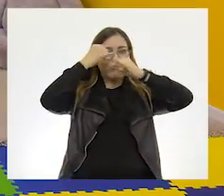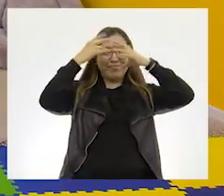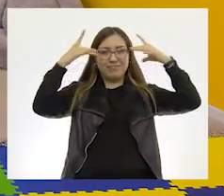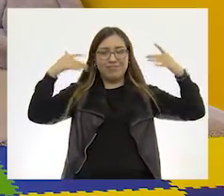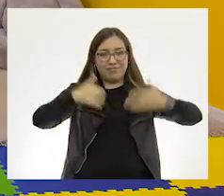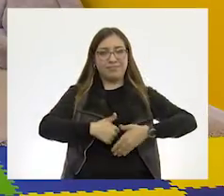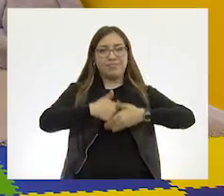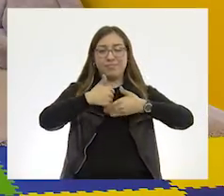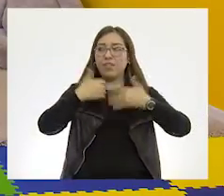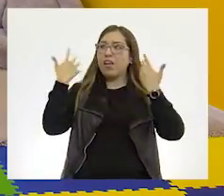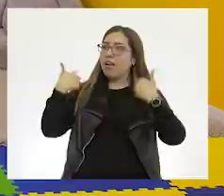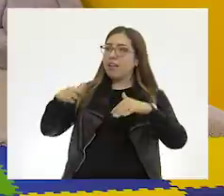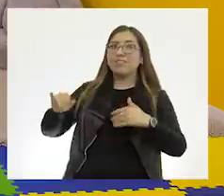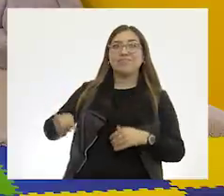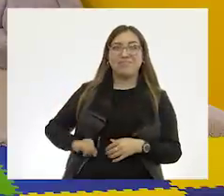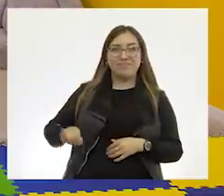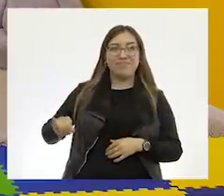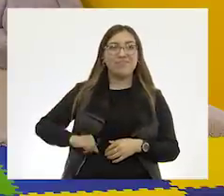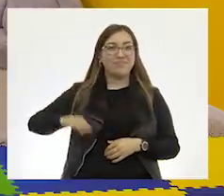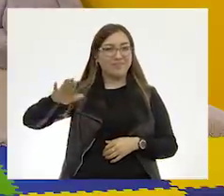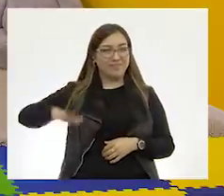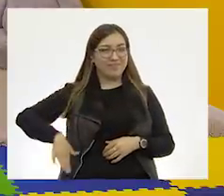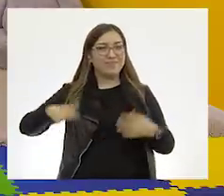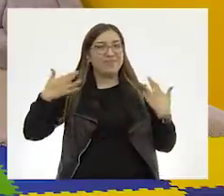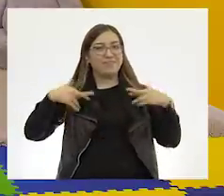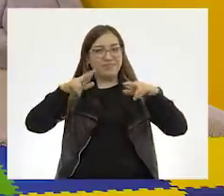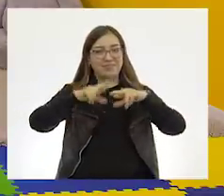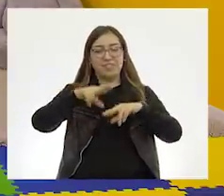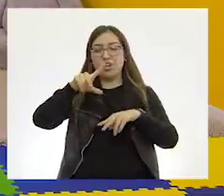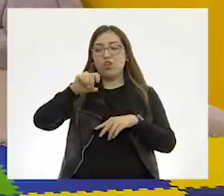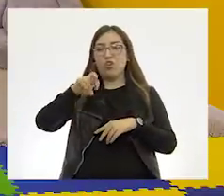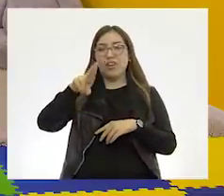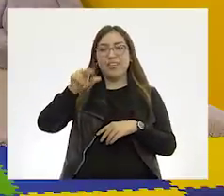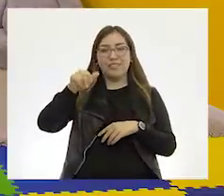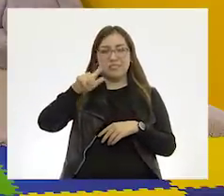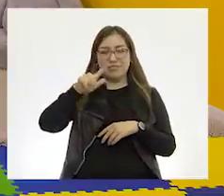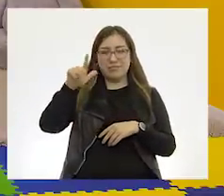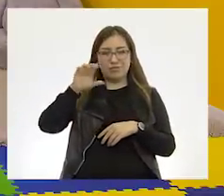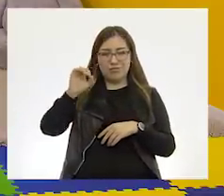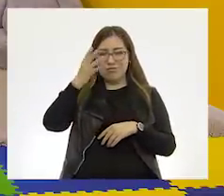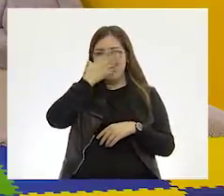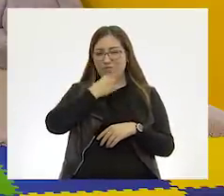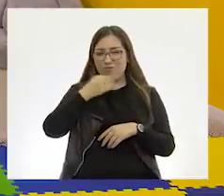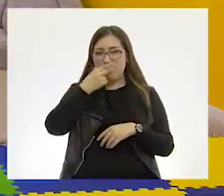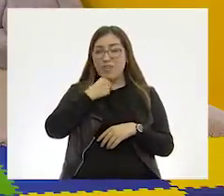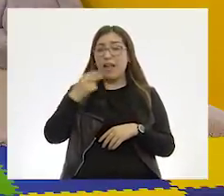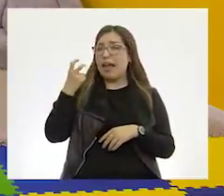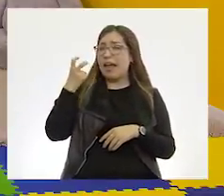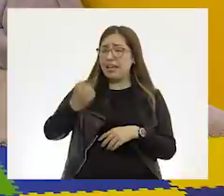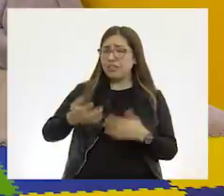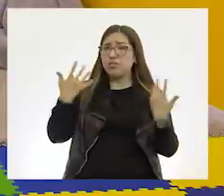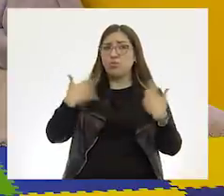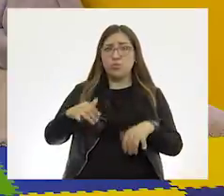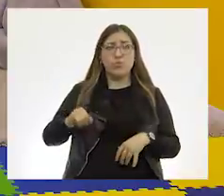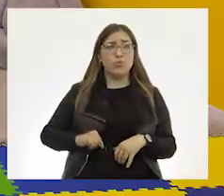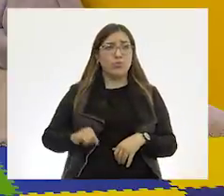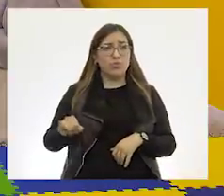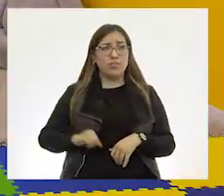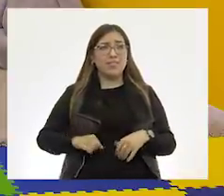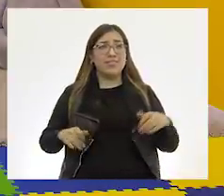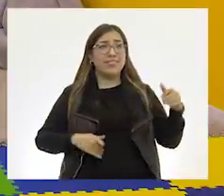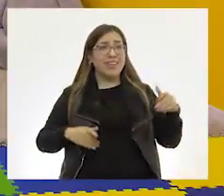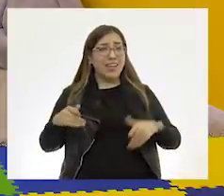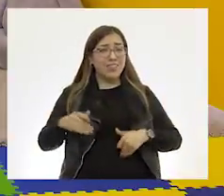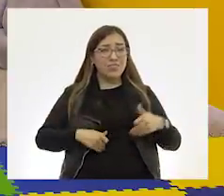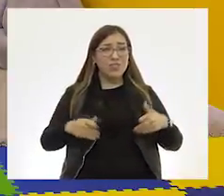Es muy interesante lo que nos compartió el maestro Lorenzo Portillo. Resulta impresionante cómo el teatro de títeres nos transporta